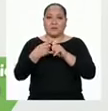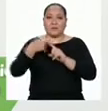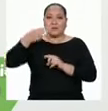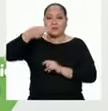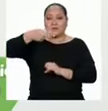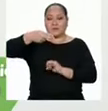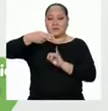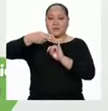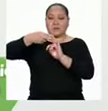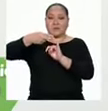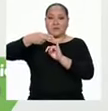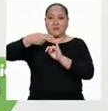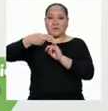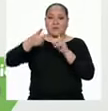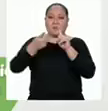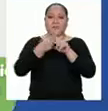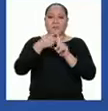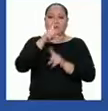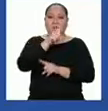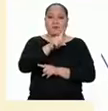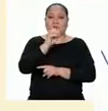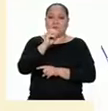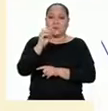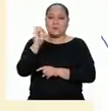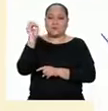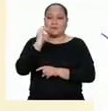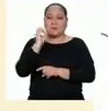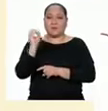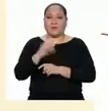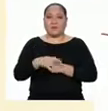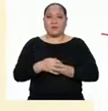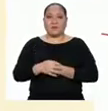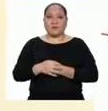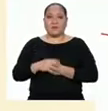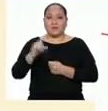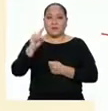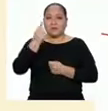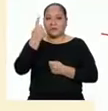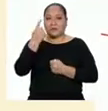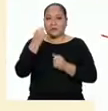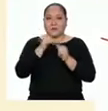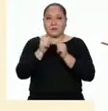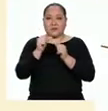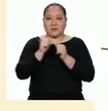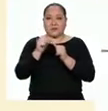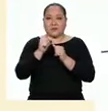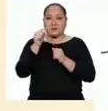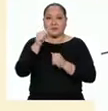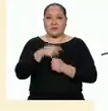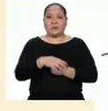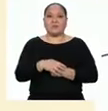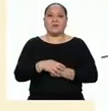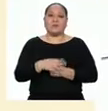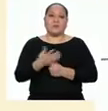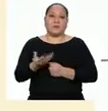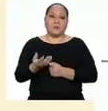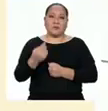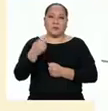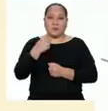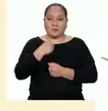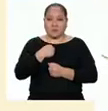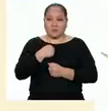frecuencia relativa por 100%. Entonces, para el primer valor de la variable sí he